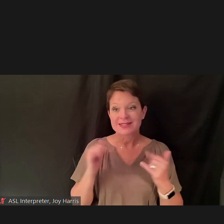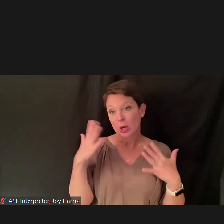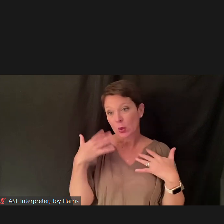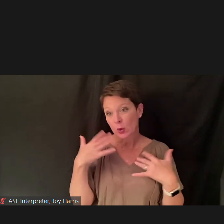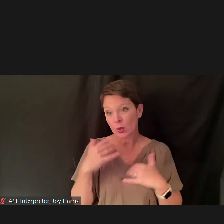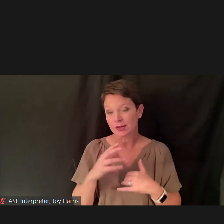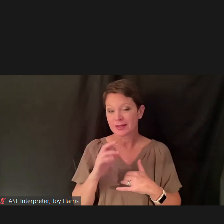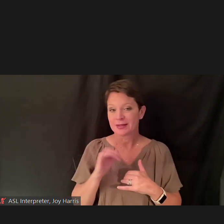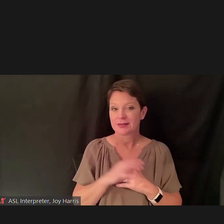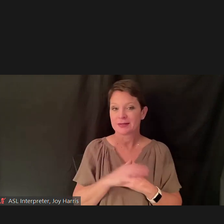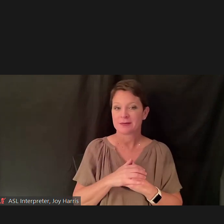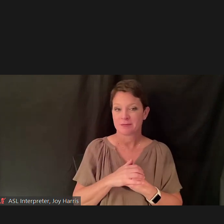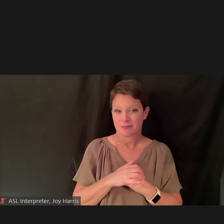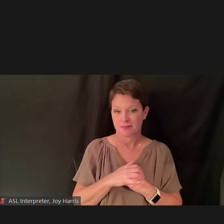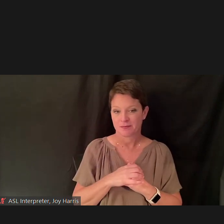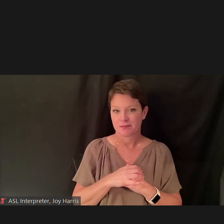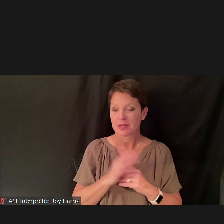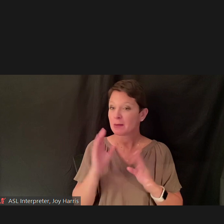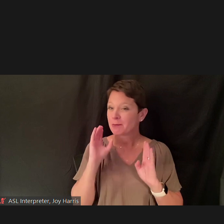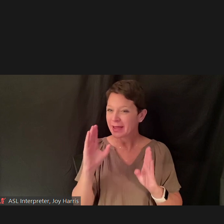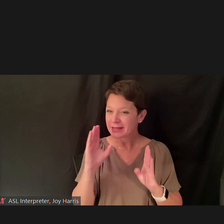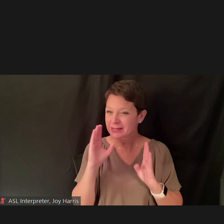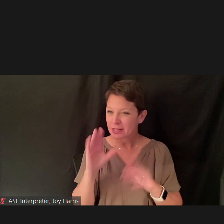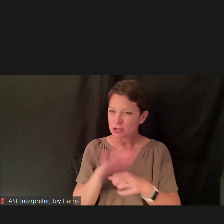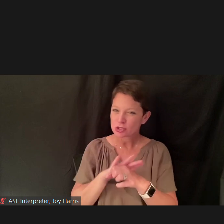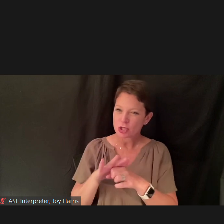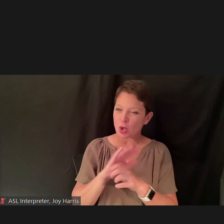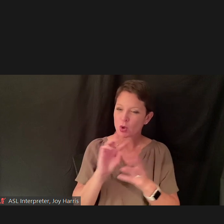que se mantengan frescos.